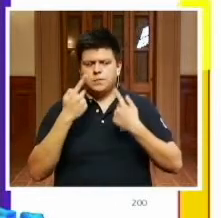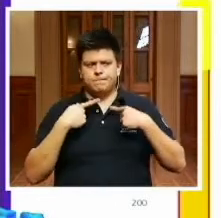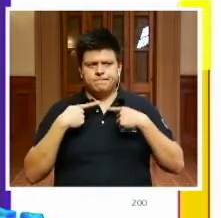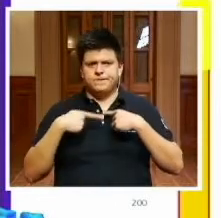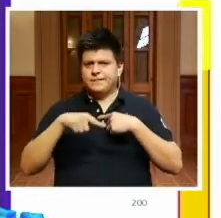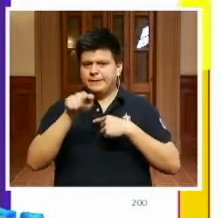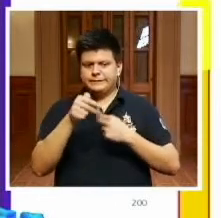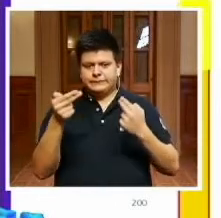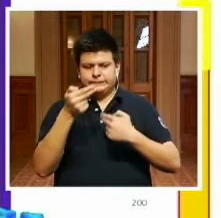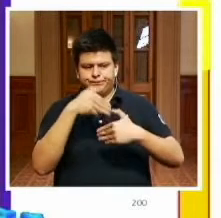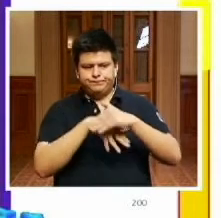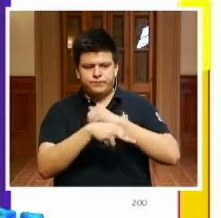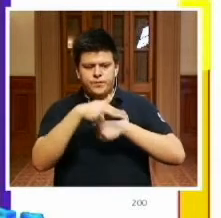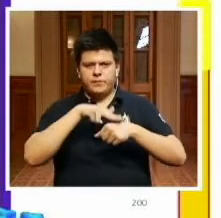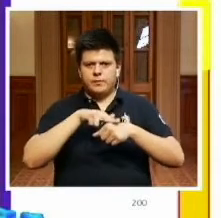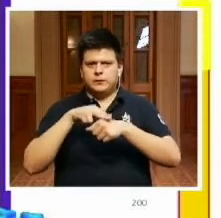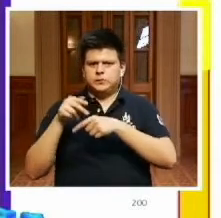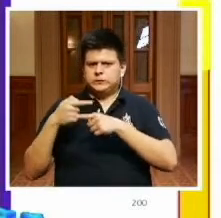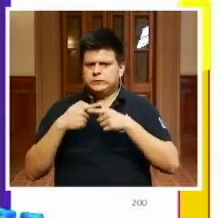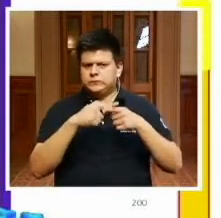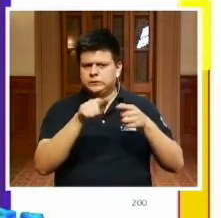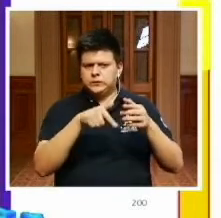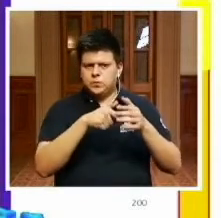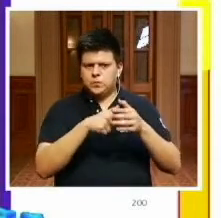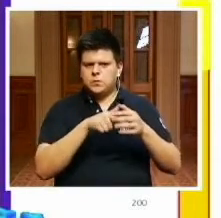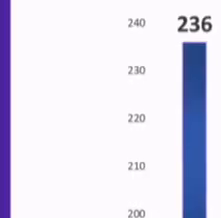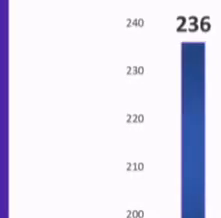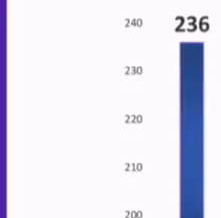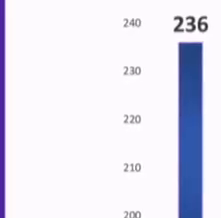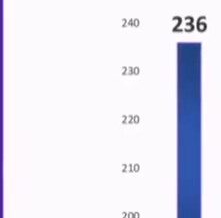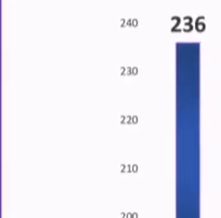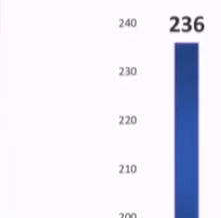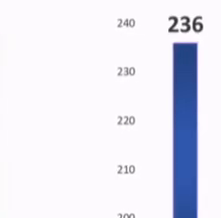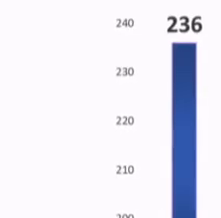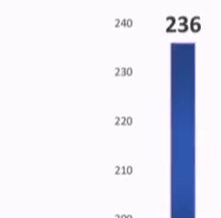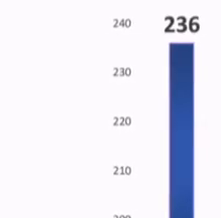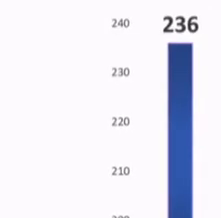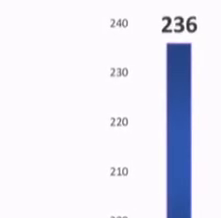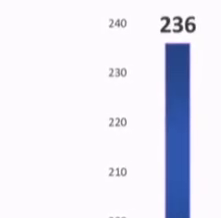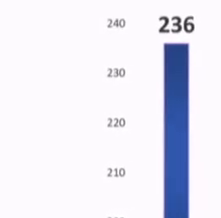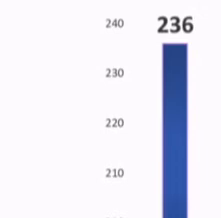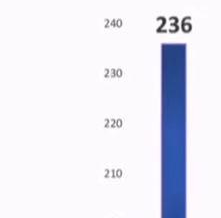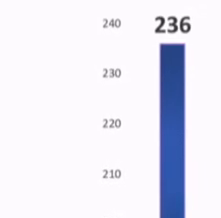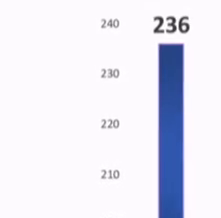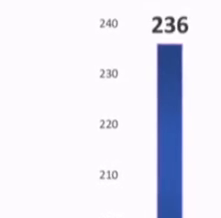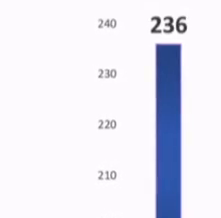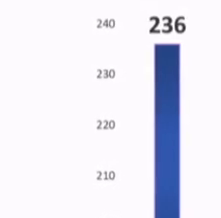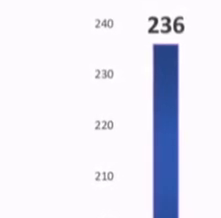están internados en todos los hospitales públicos y privados. Se encuentran conectados a un ventilador